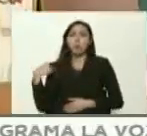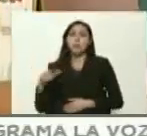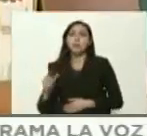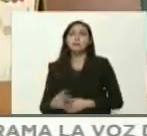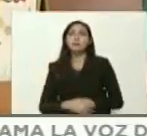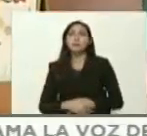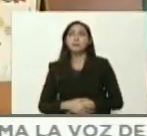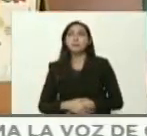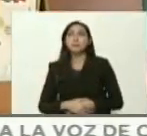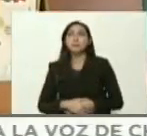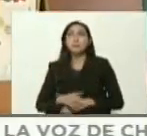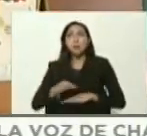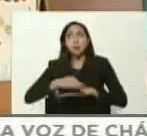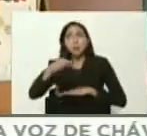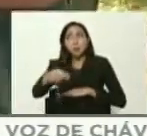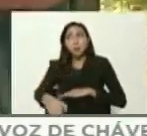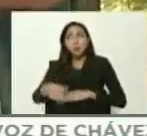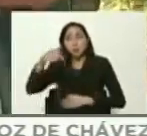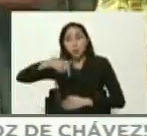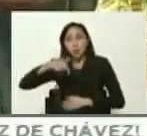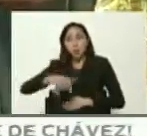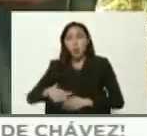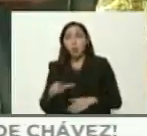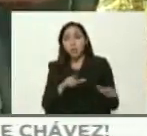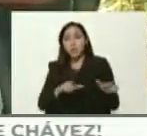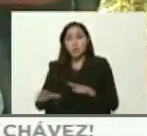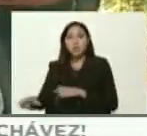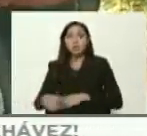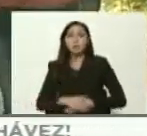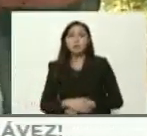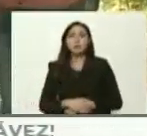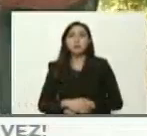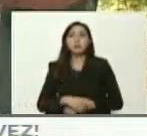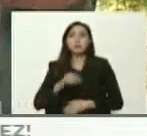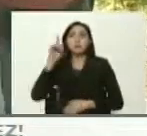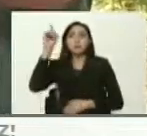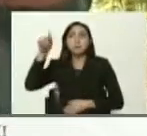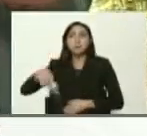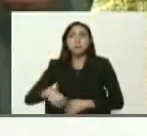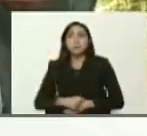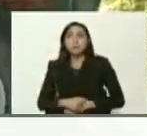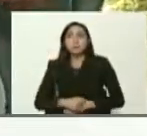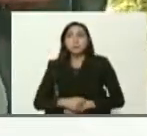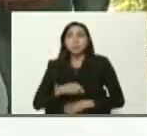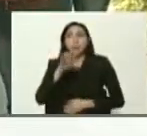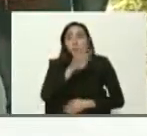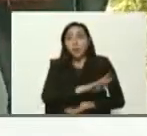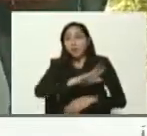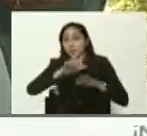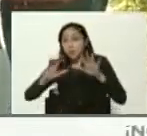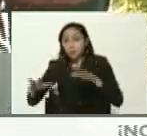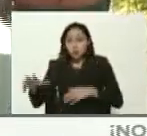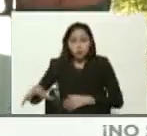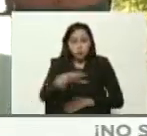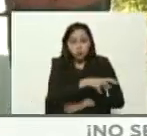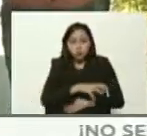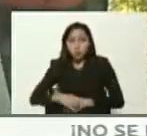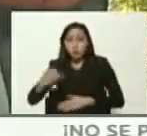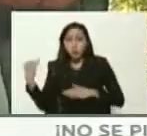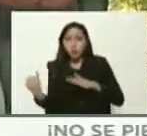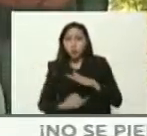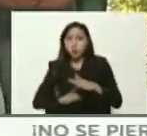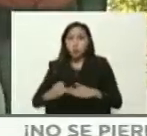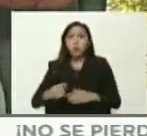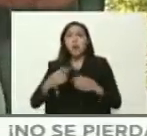el municipio Simón Bolívar y que hoy está hecha realidad. También en este módulo, presidente, está uno de los 48 puntos del Instituto Nacional